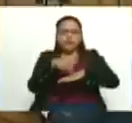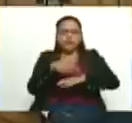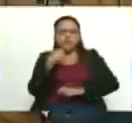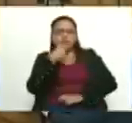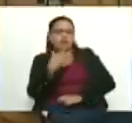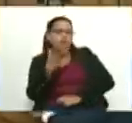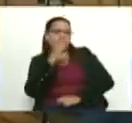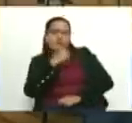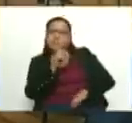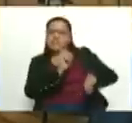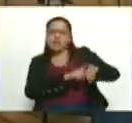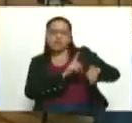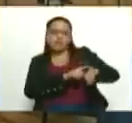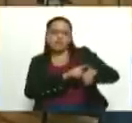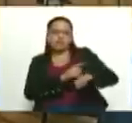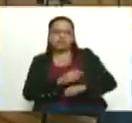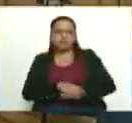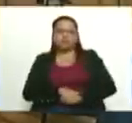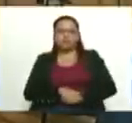tenían tiempo.